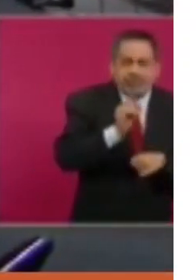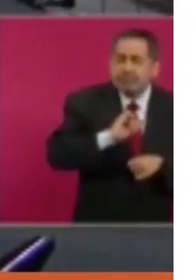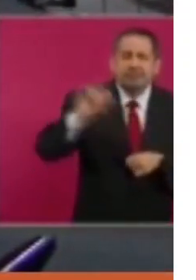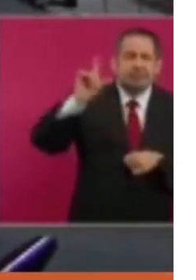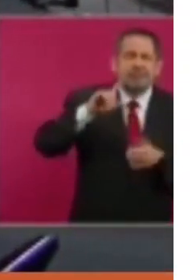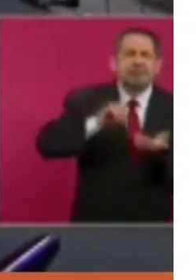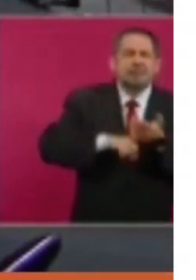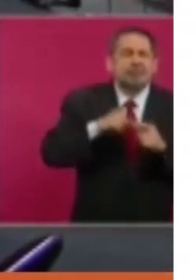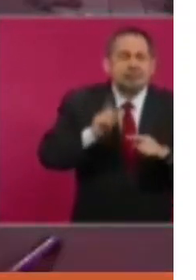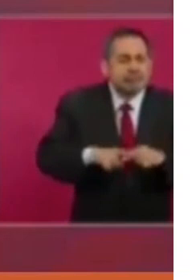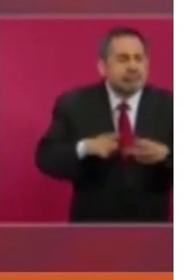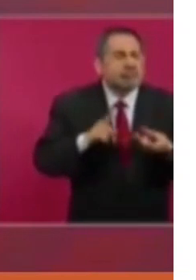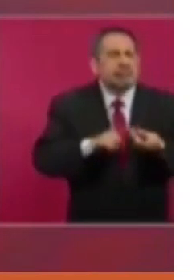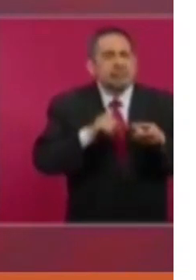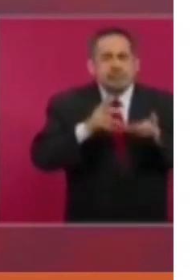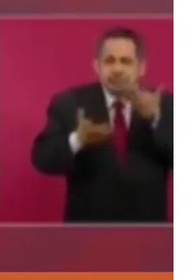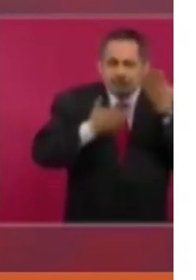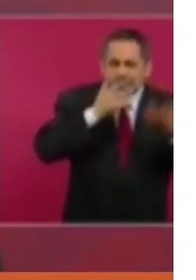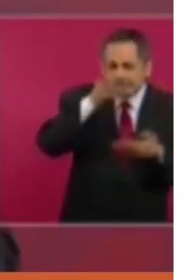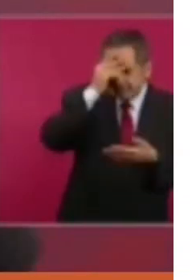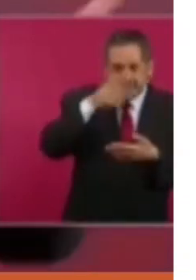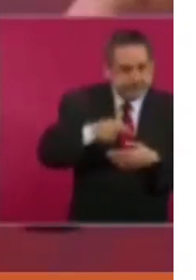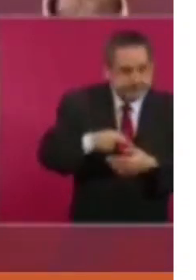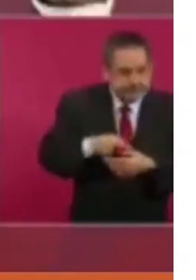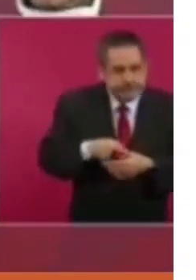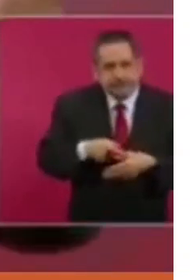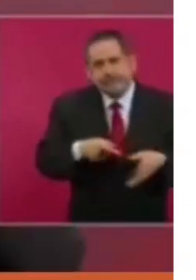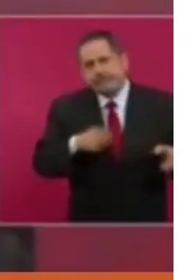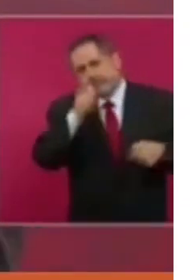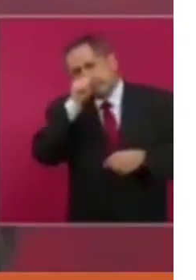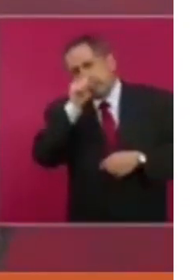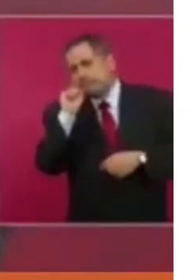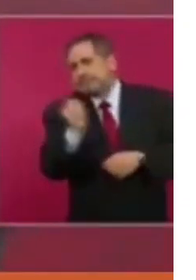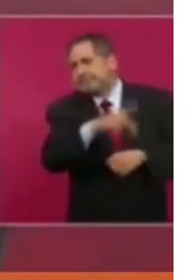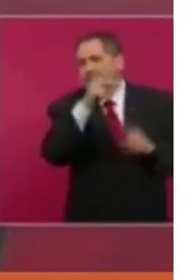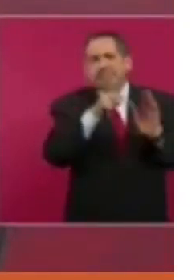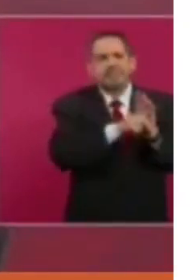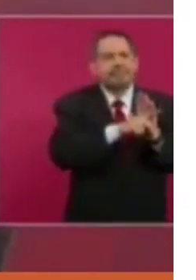prestigio? ¿En dónde se formó? Pues viene del Reforma.